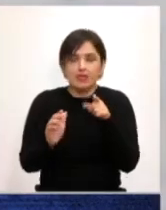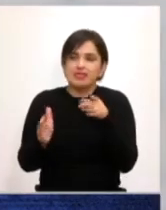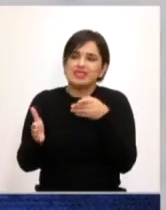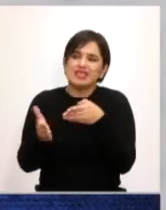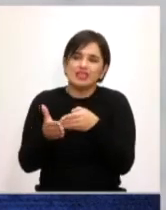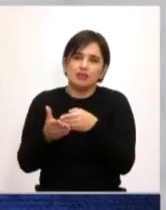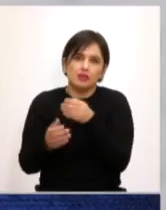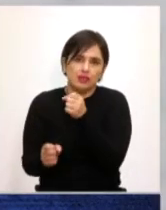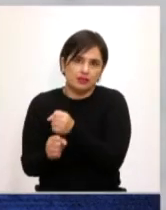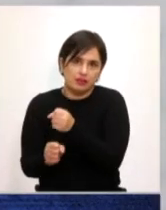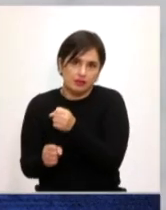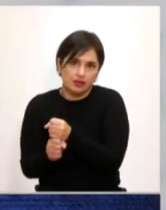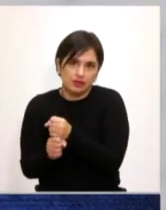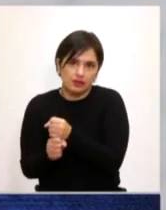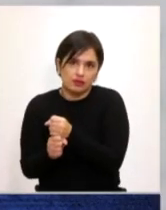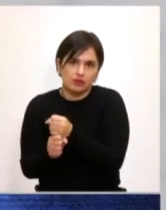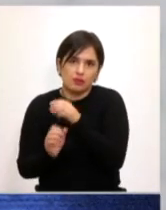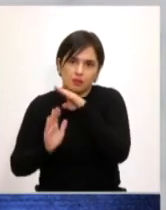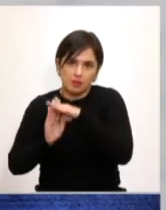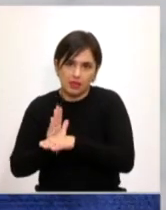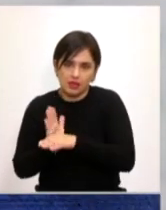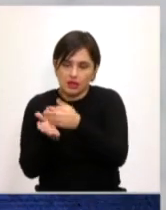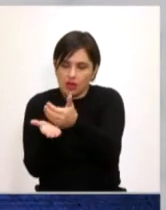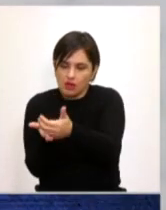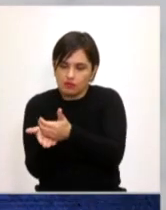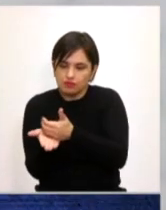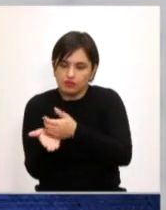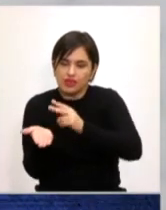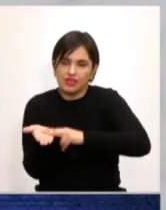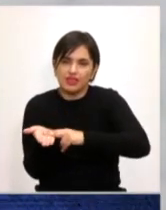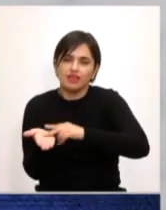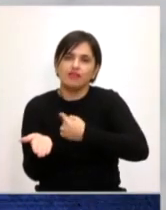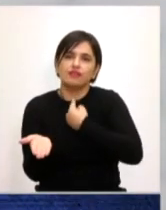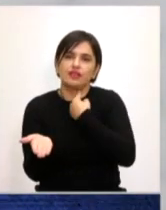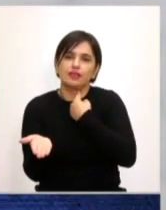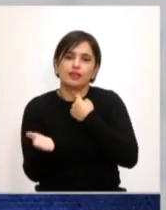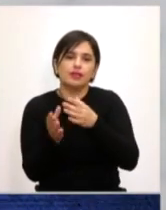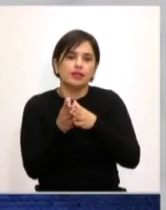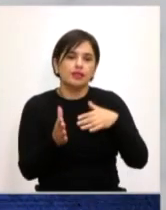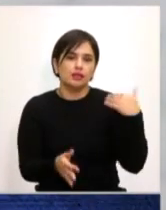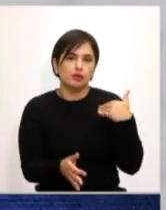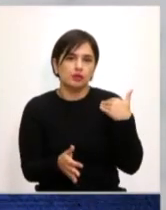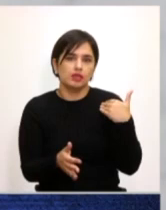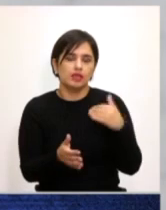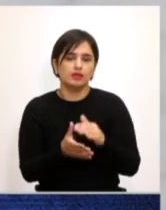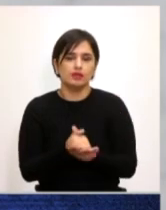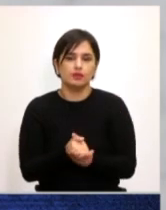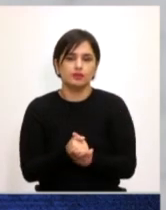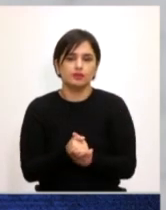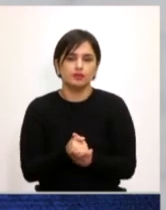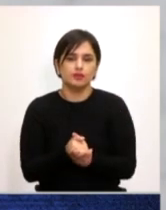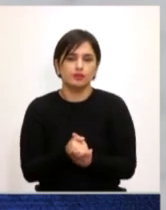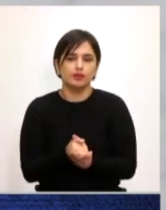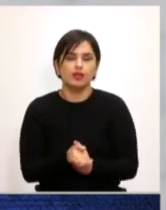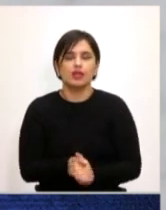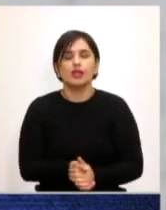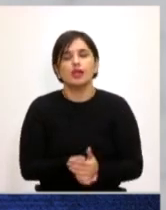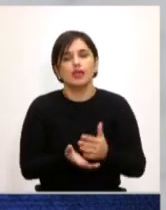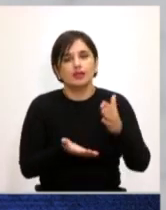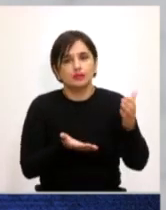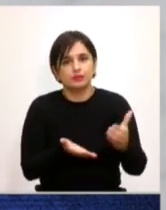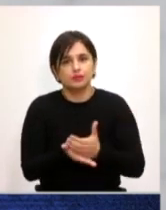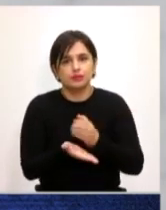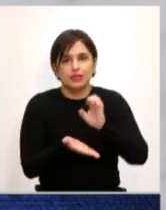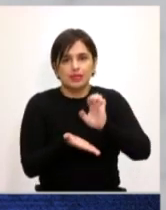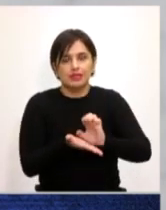empleos, se afectan las remuneraciones reales y, tan importante como lo anterior, se perjudica la recaudación